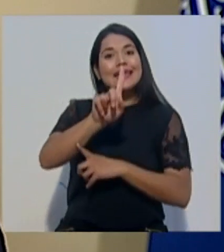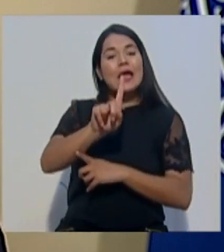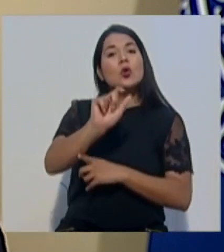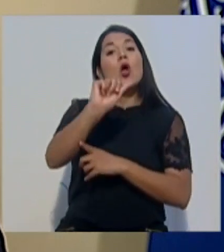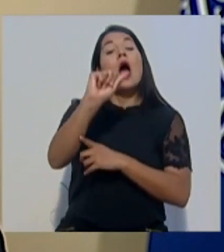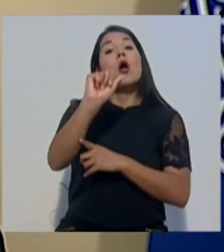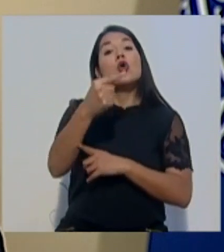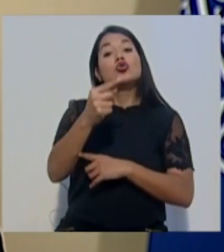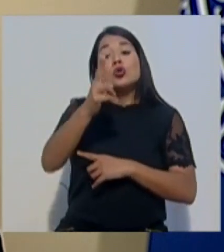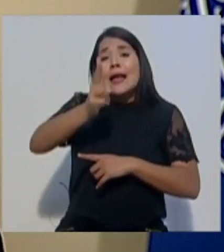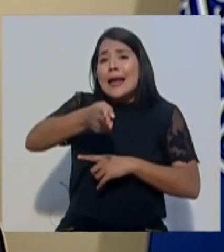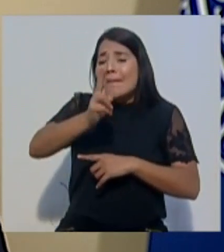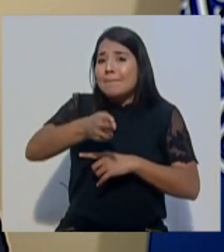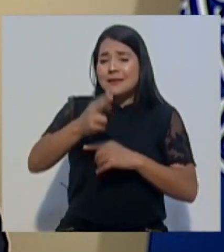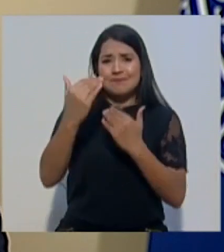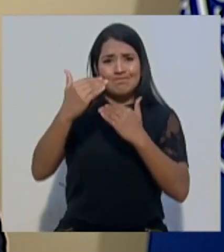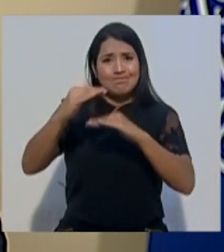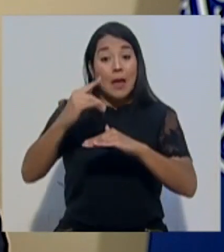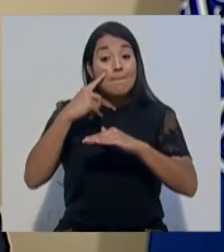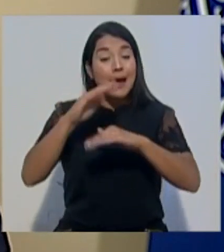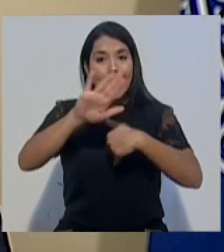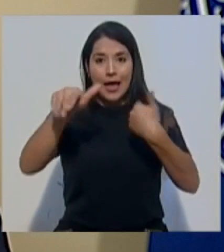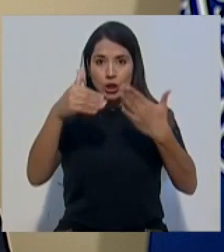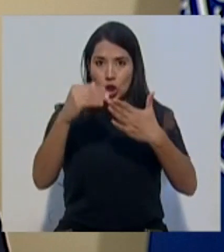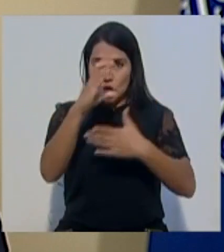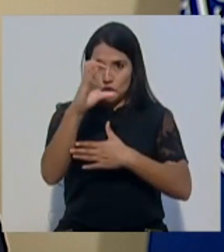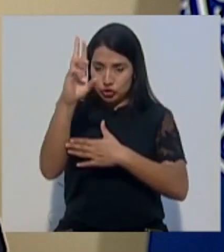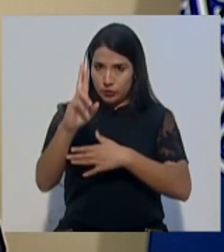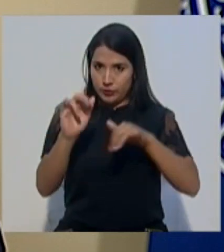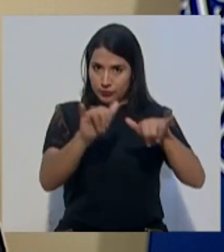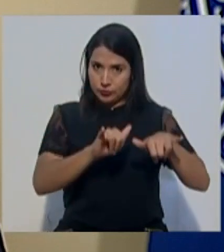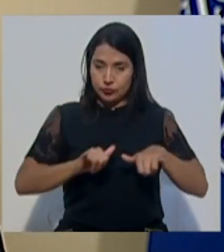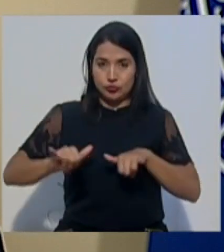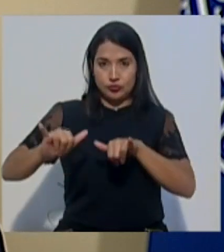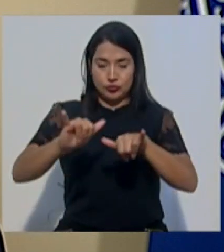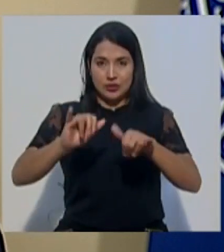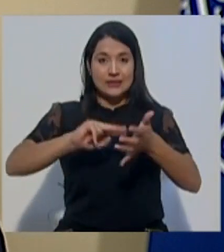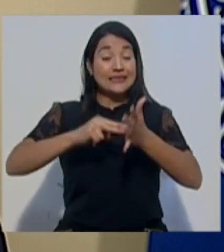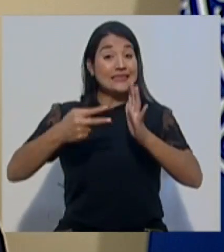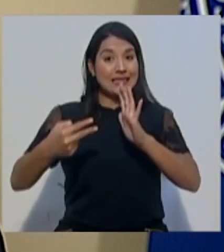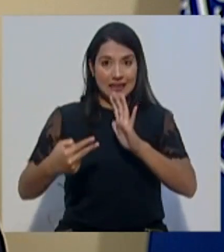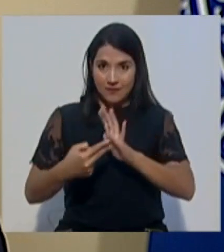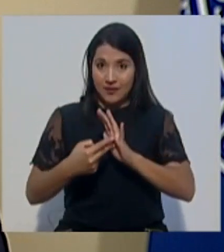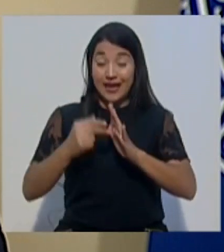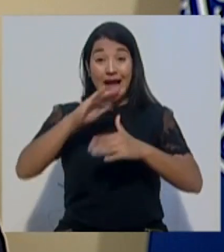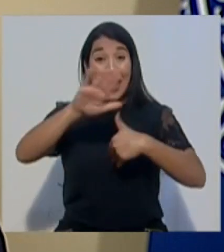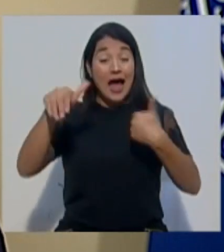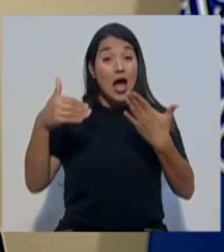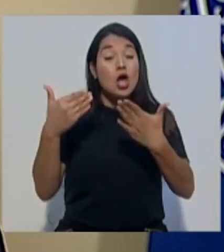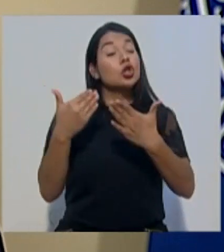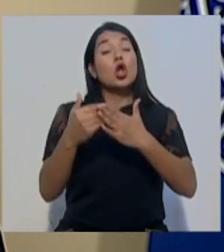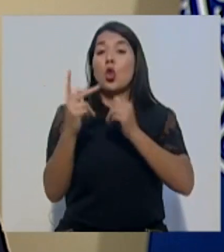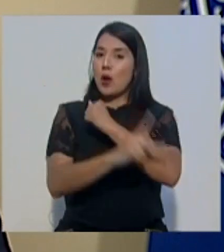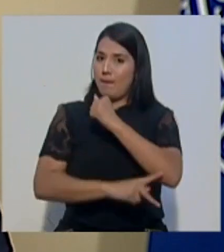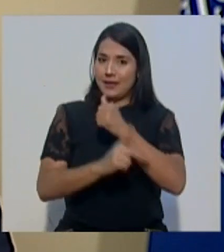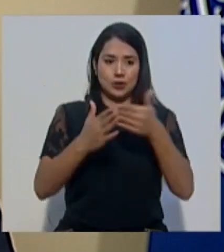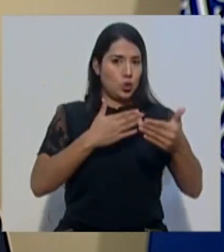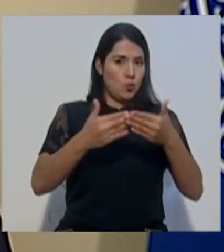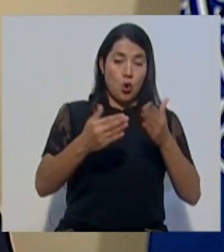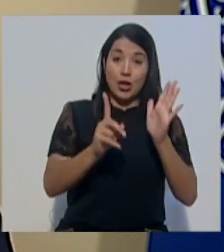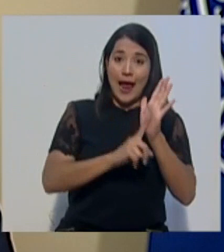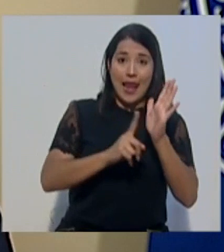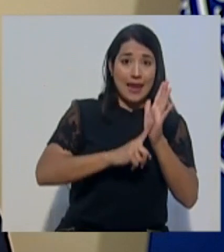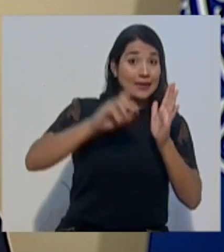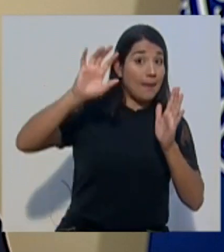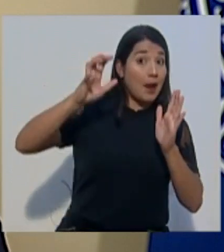todo el país. Es decir, todo el país en alerta naranja, alerta amarilla tendrá